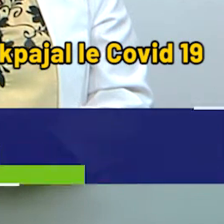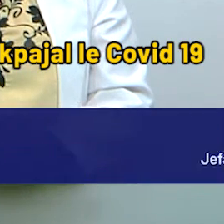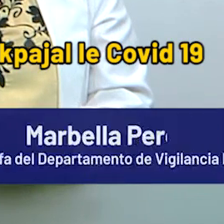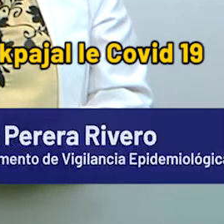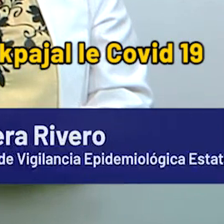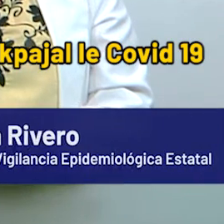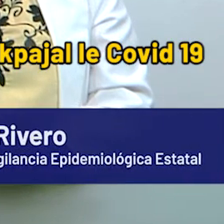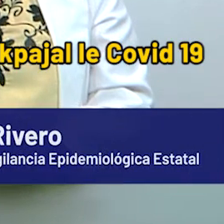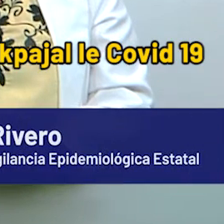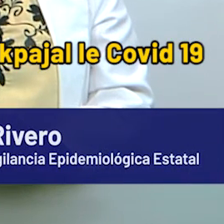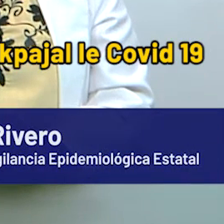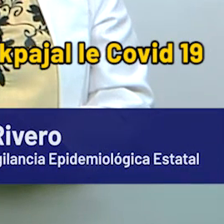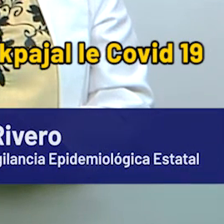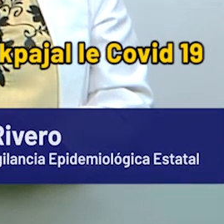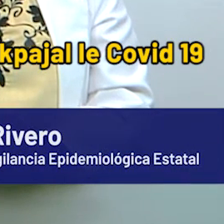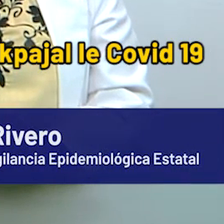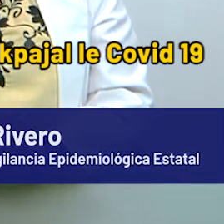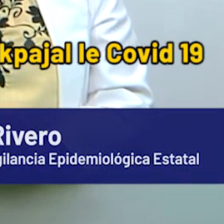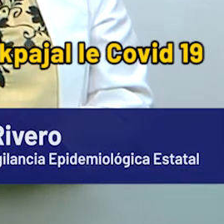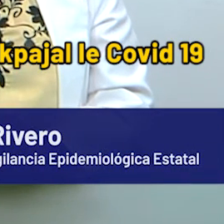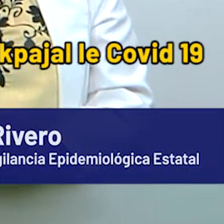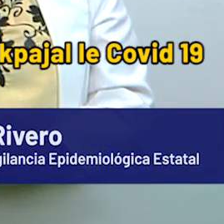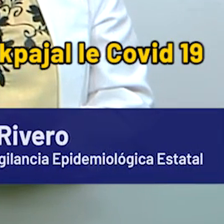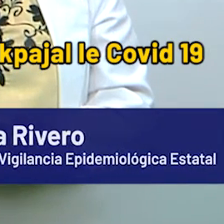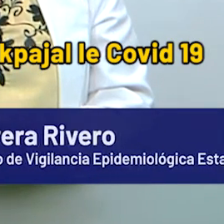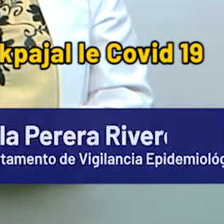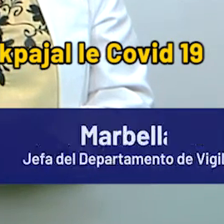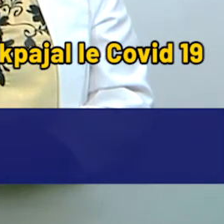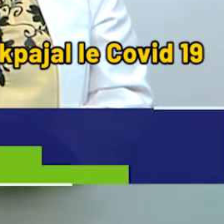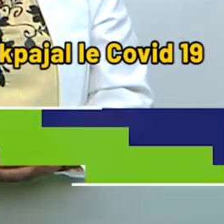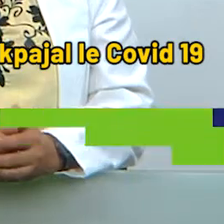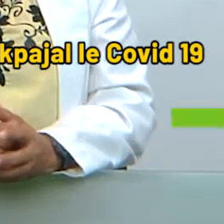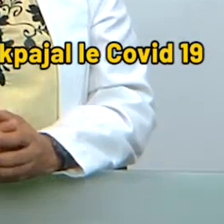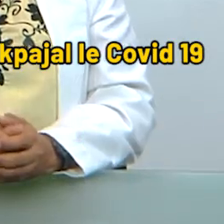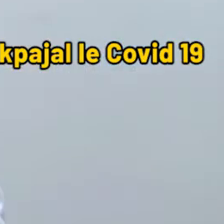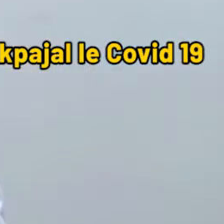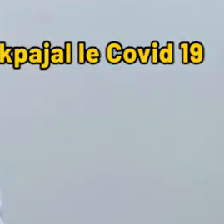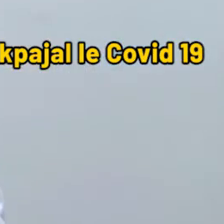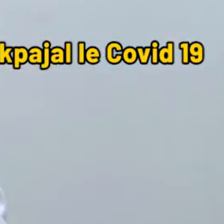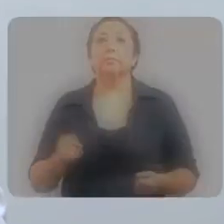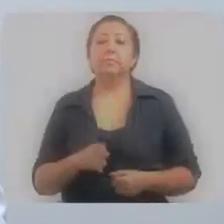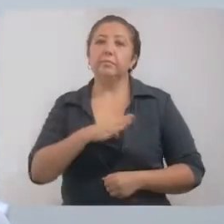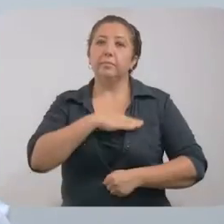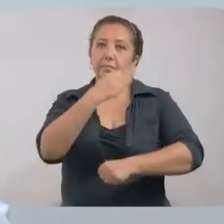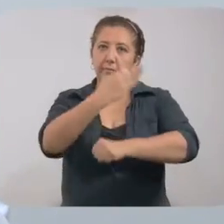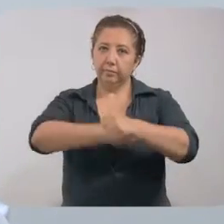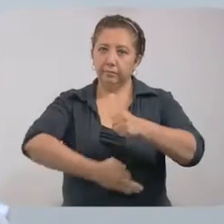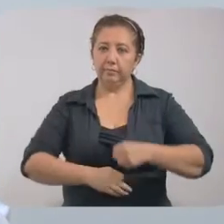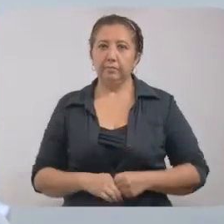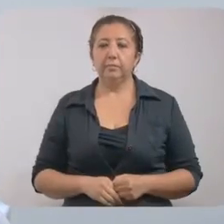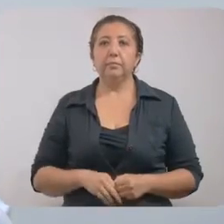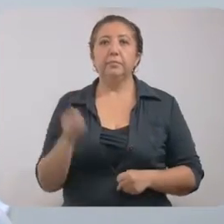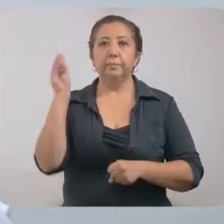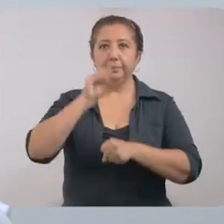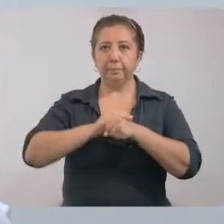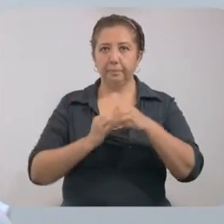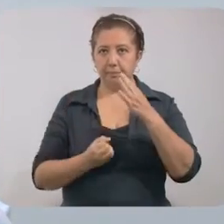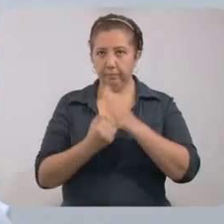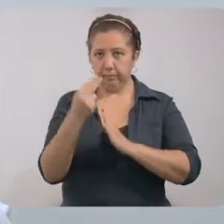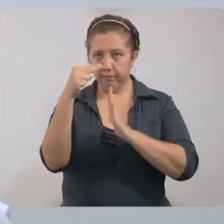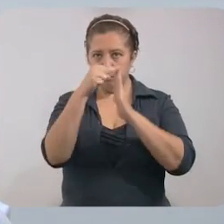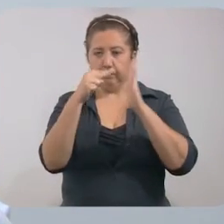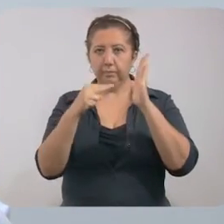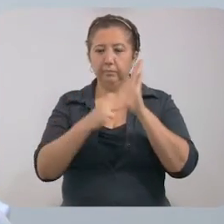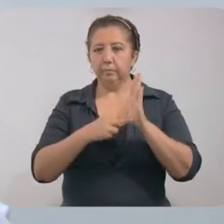Buenas tardes. Nos permitimos dar el informe diario relacionado con el COVID-19. Adelante, doctora. Gracias. Buenas tardes. Se han